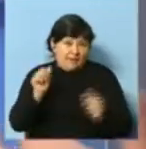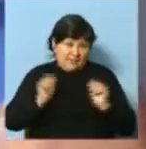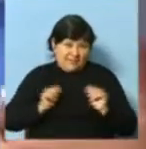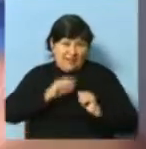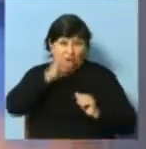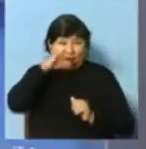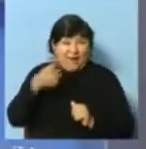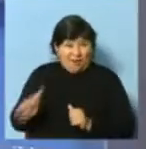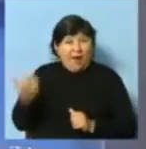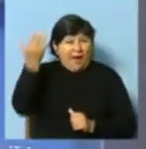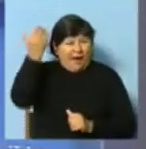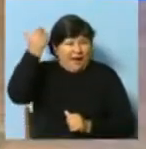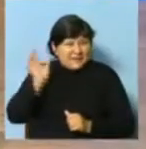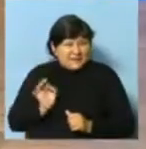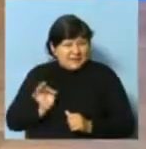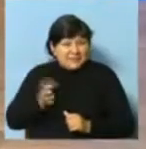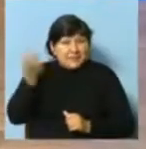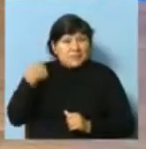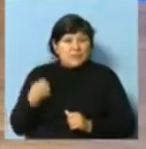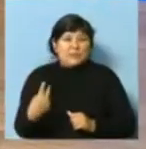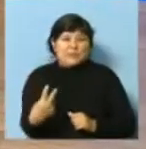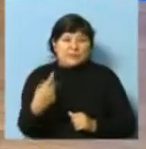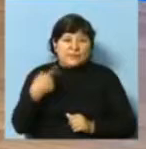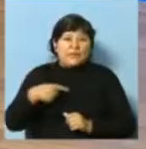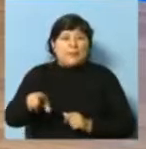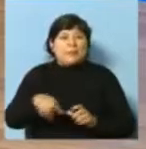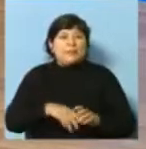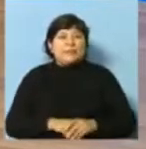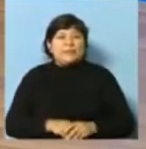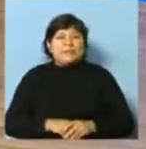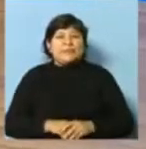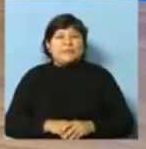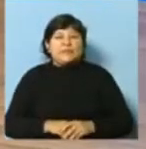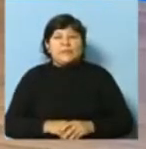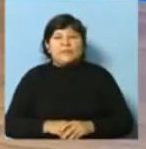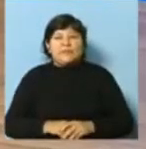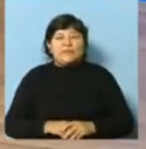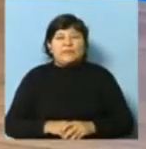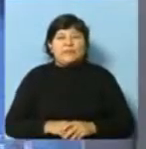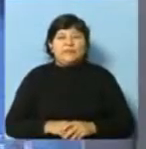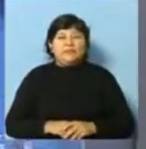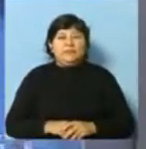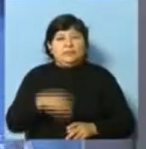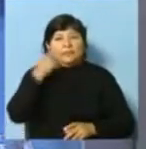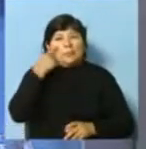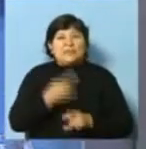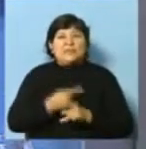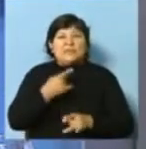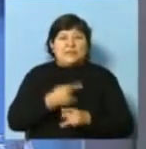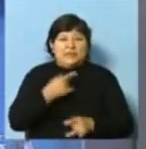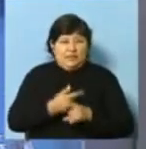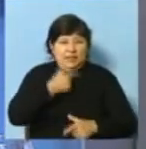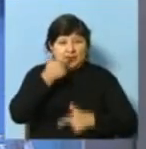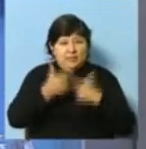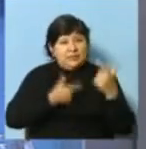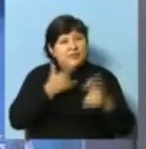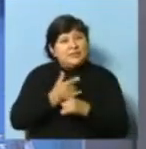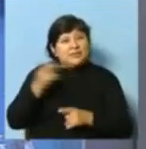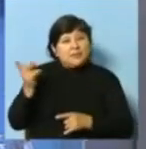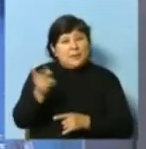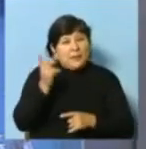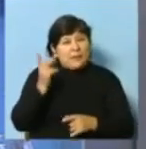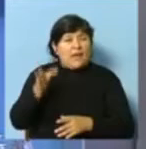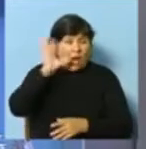y seguramente un sol y jorge solís del otro las que siempre se ríen porque bueno